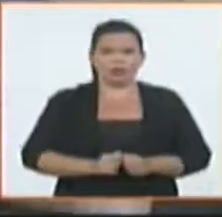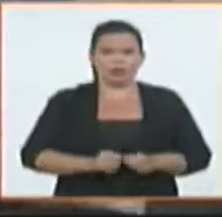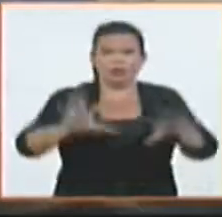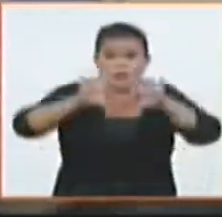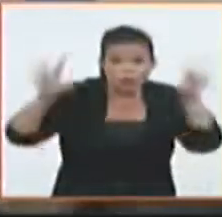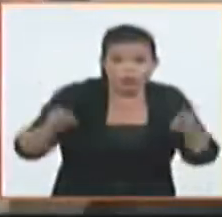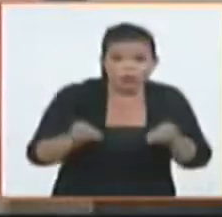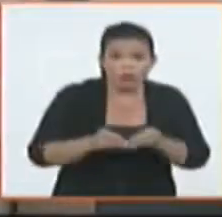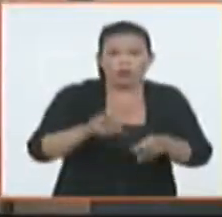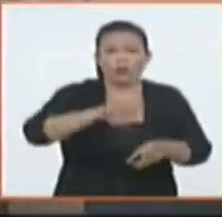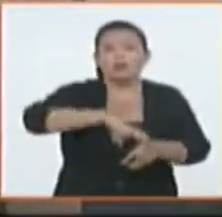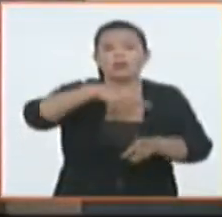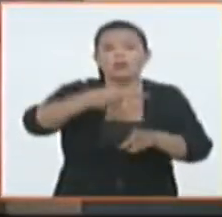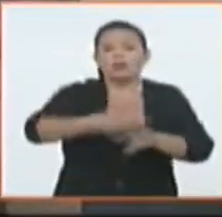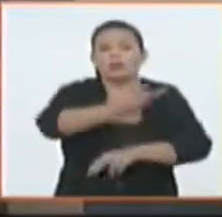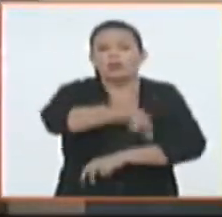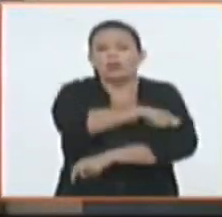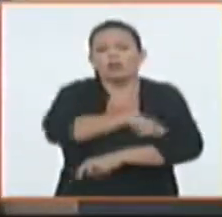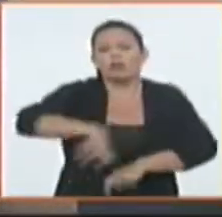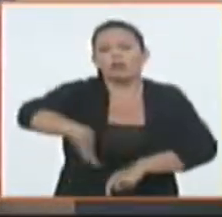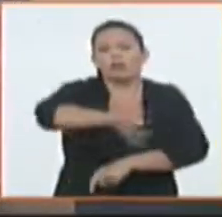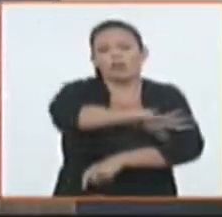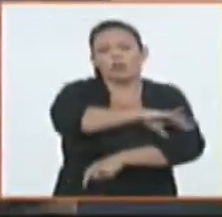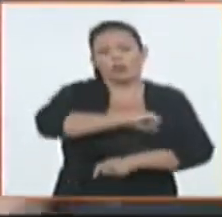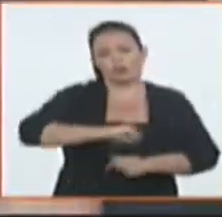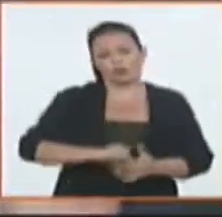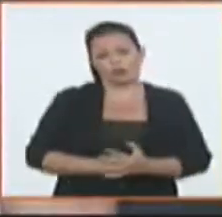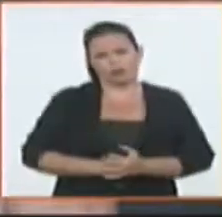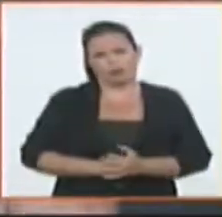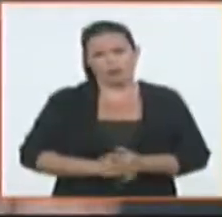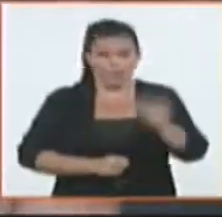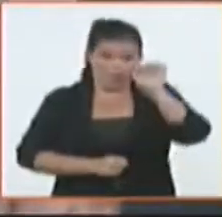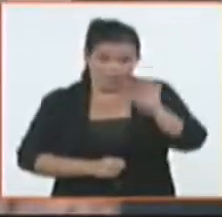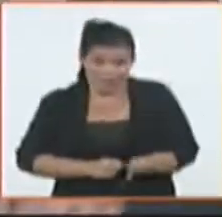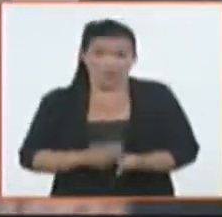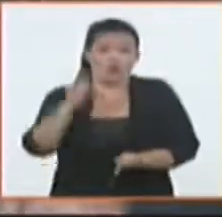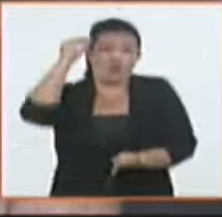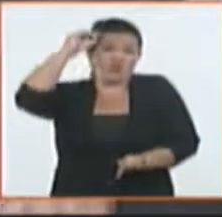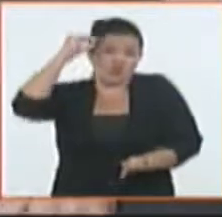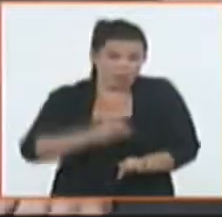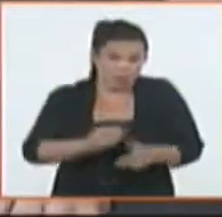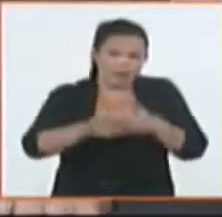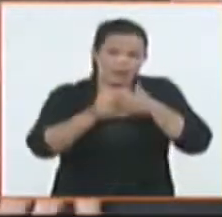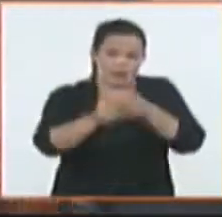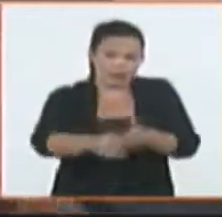Por lo tanto, si eso lo sabemos usar bien, sí estamos representando al pueblo.